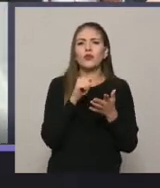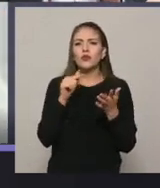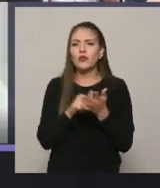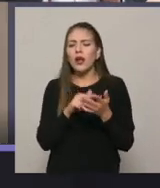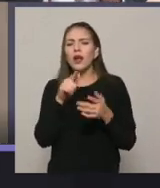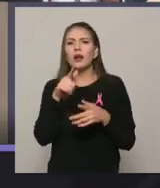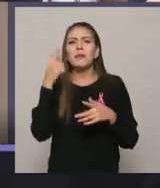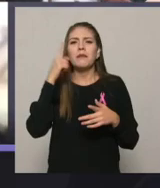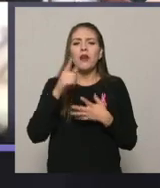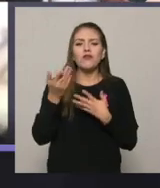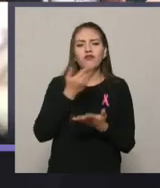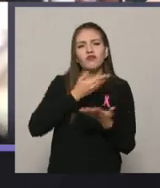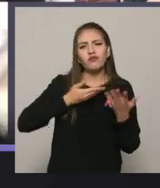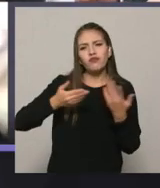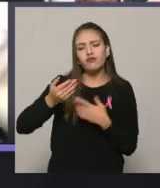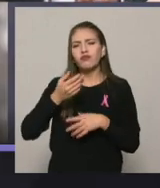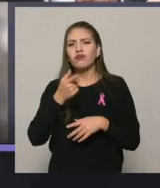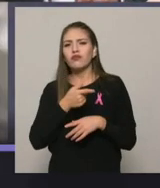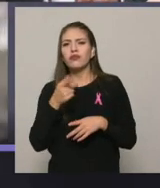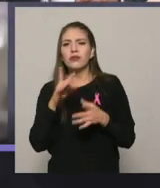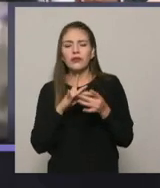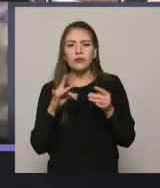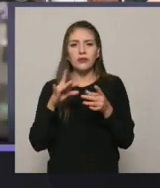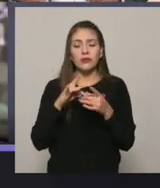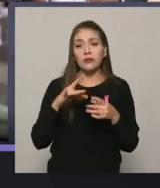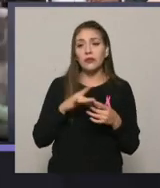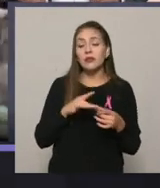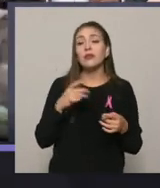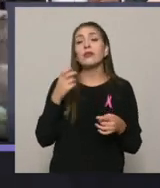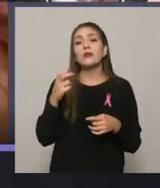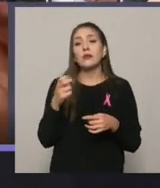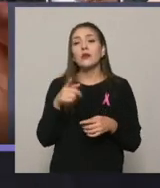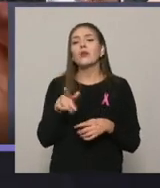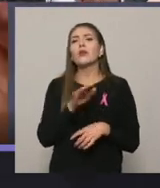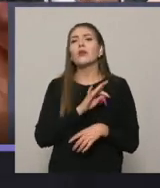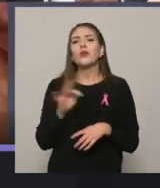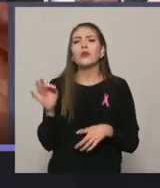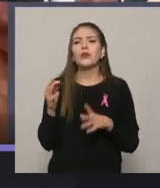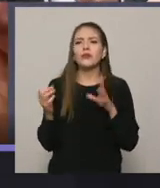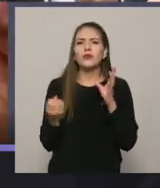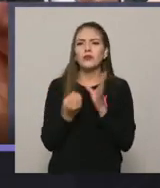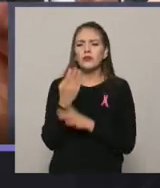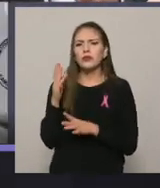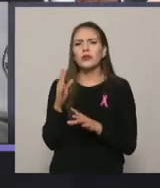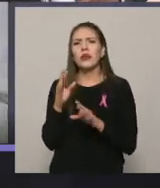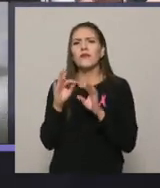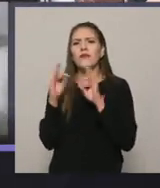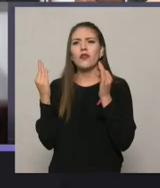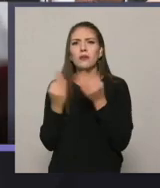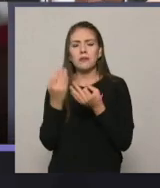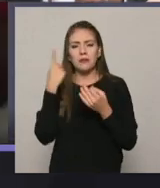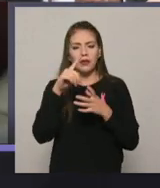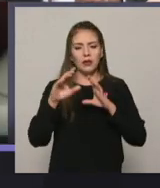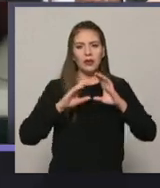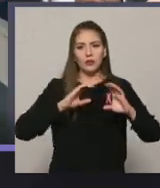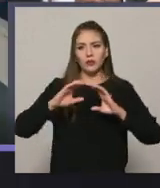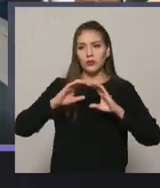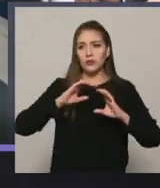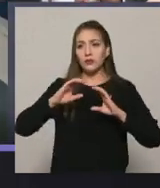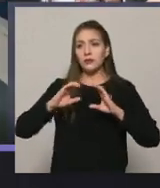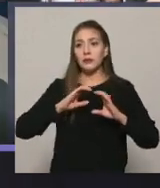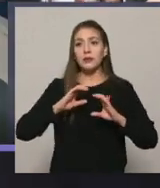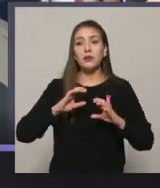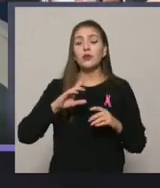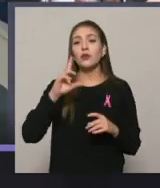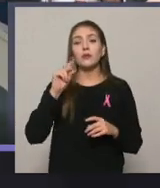es donde se encuentra, digamos, el espacio natural que exige nuevas formas de comunicar, ¿no? No es lo mismo comunicar en los